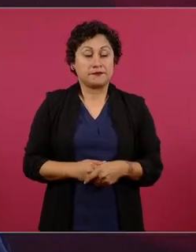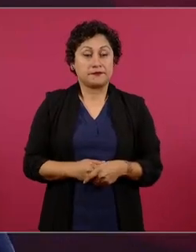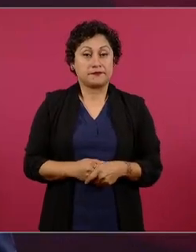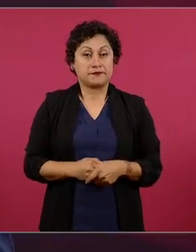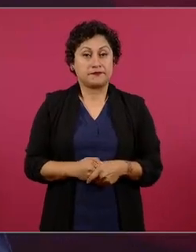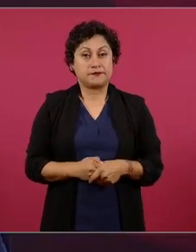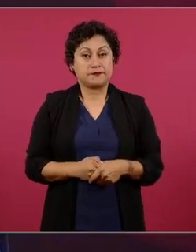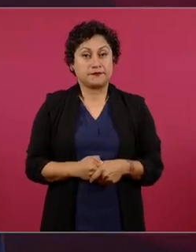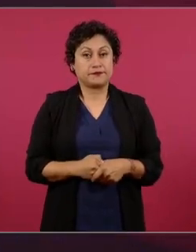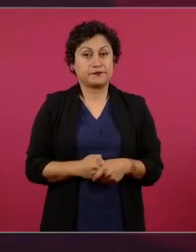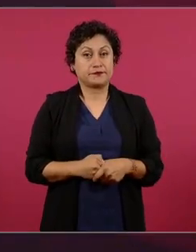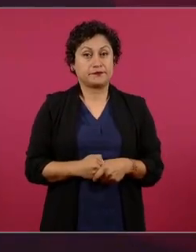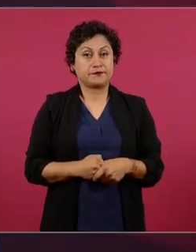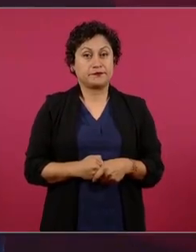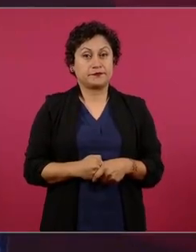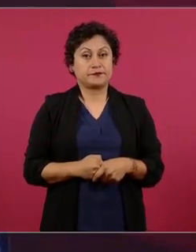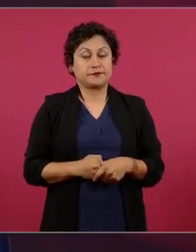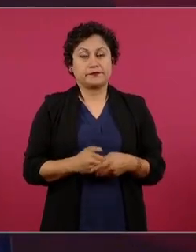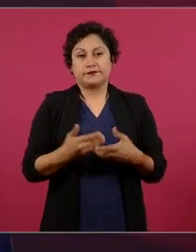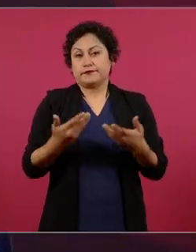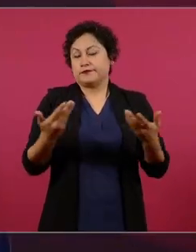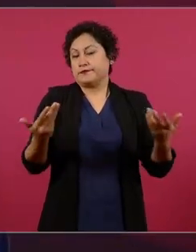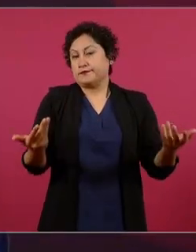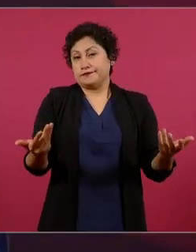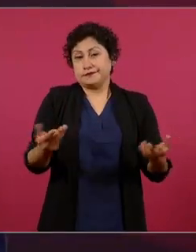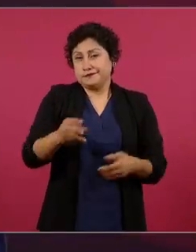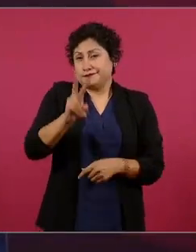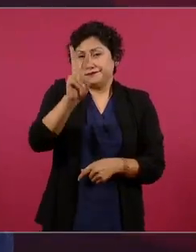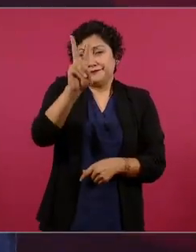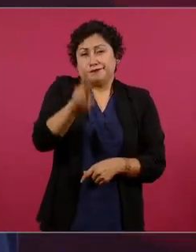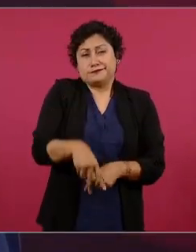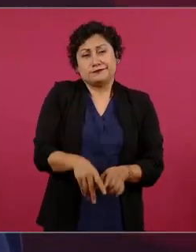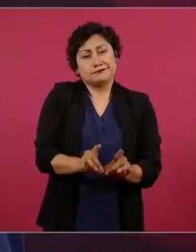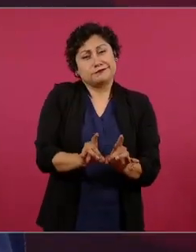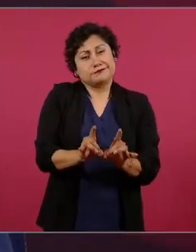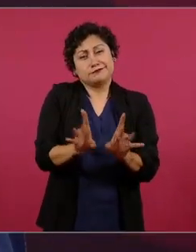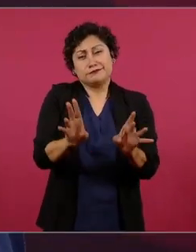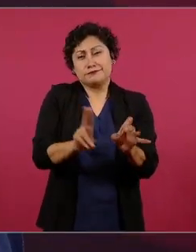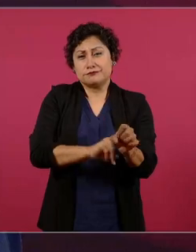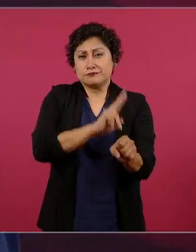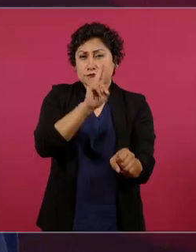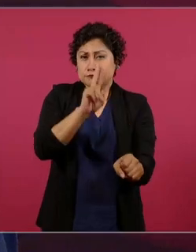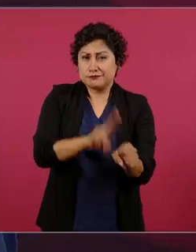Y todos nos equivocamos, todos